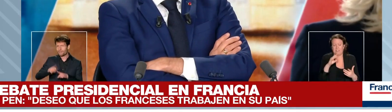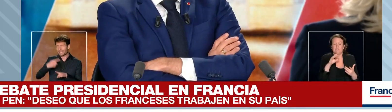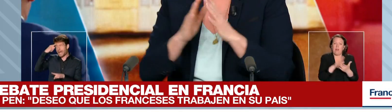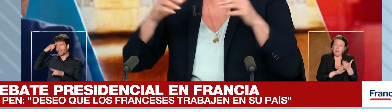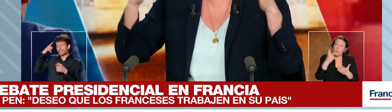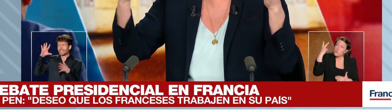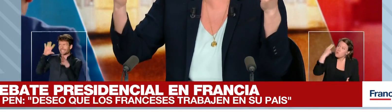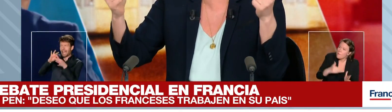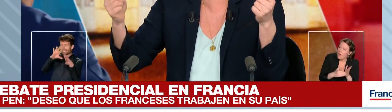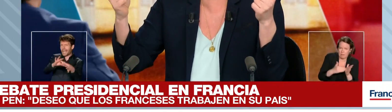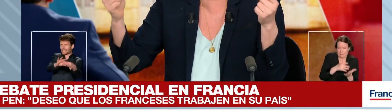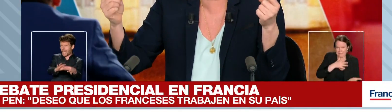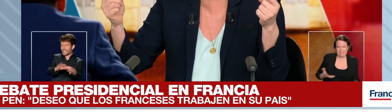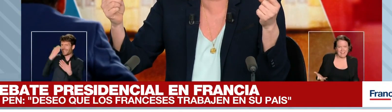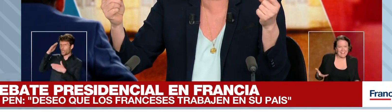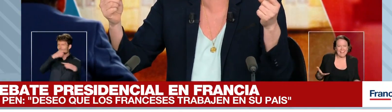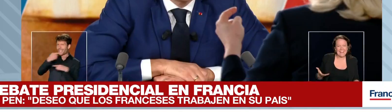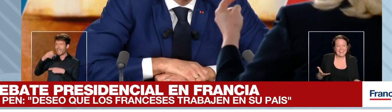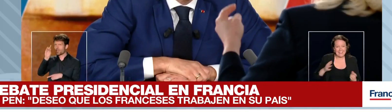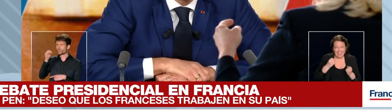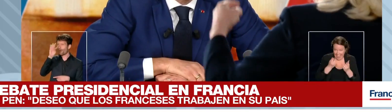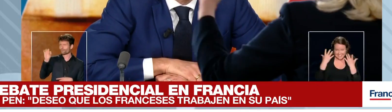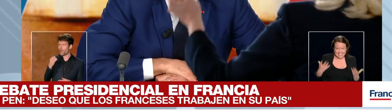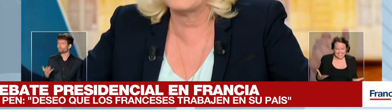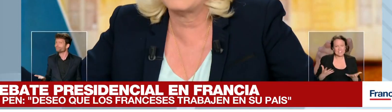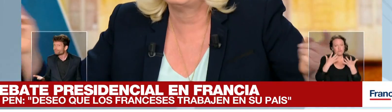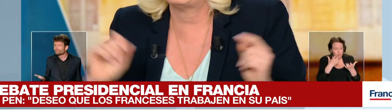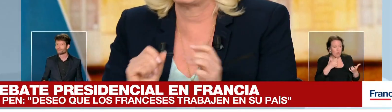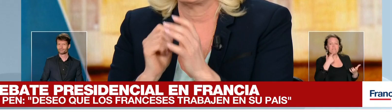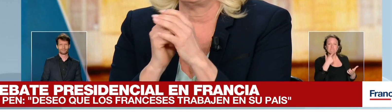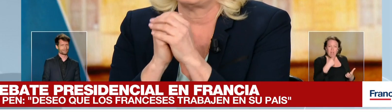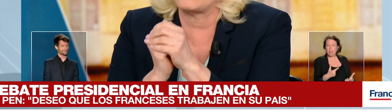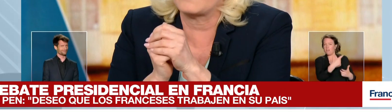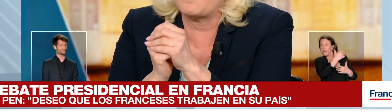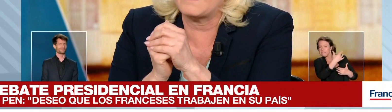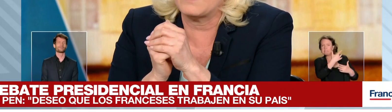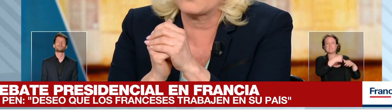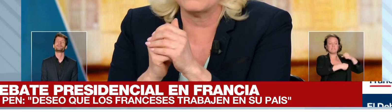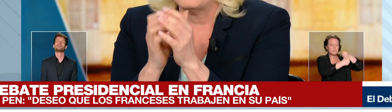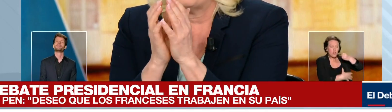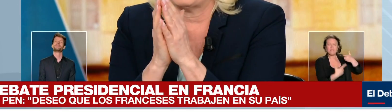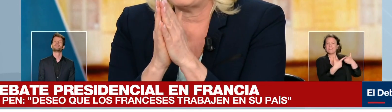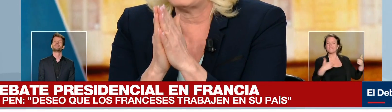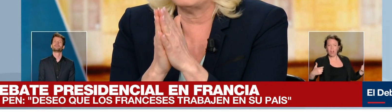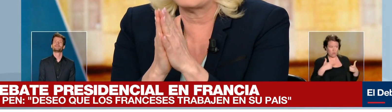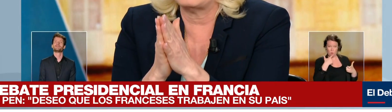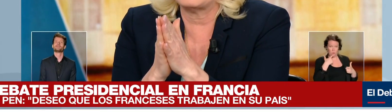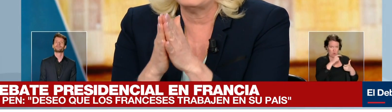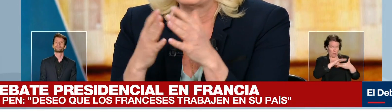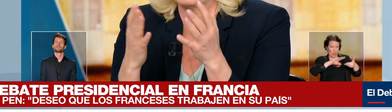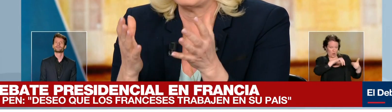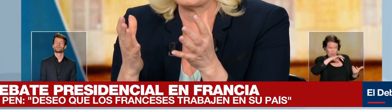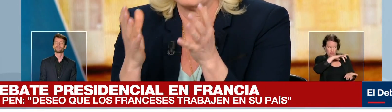Ellos son es una asociación de ideas sorprendente. Interrumpa, por favor. Son plataformas de influencia de Francia, justamente regional, frente a los